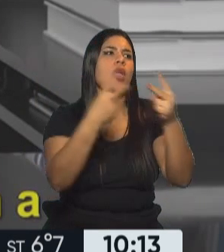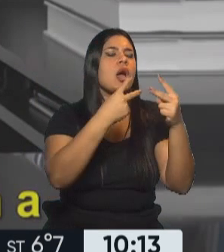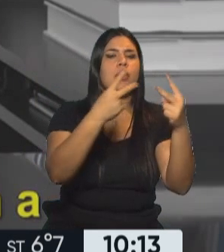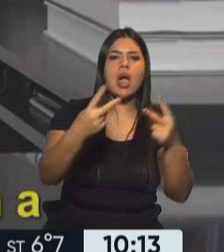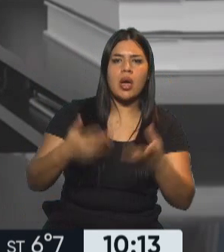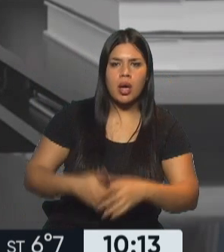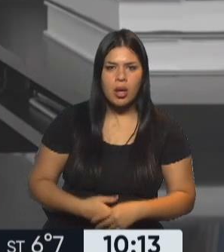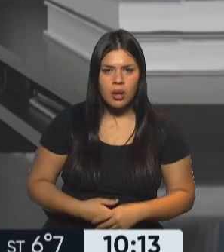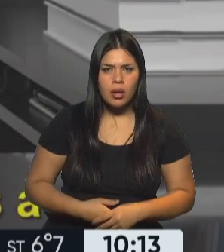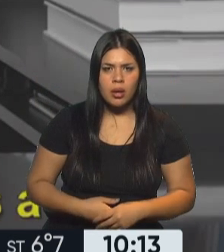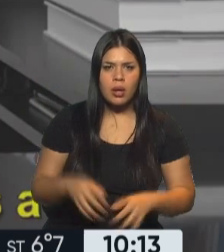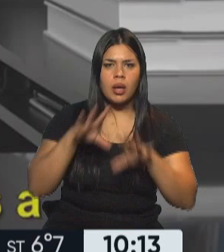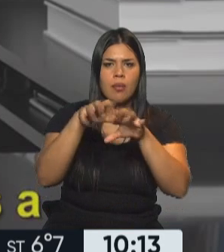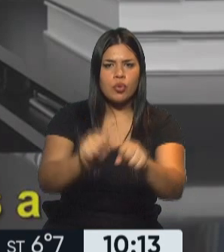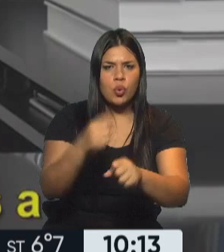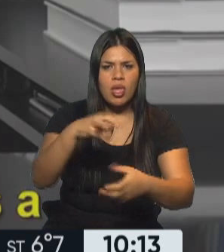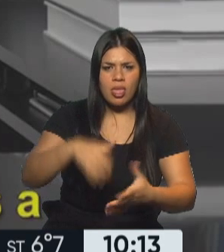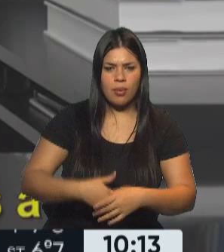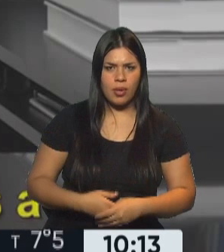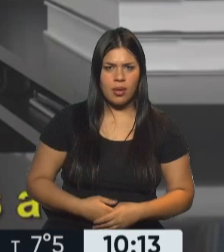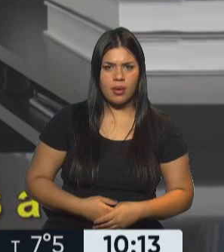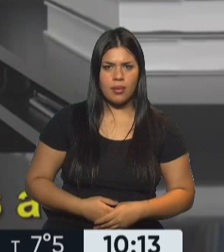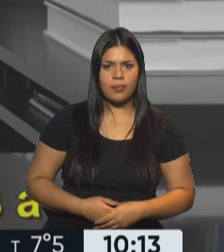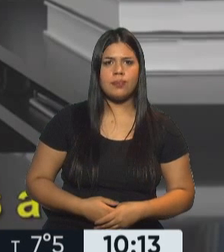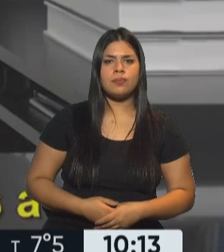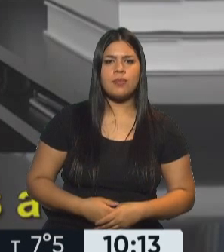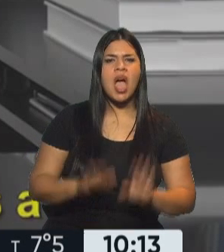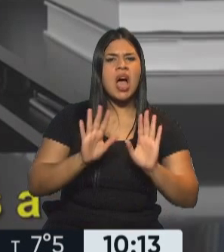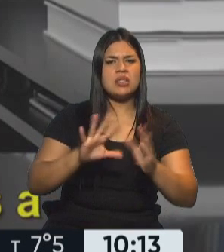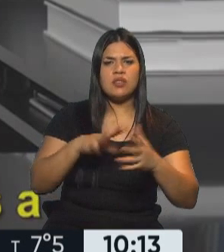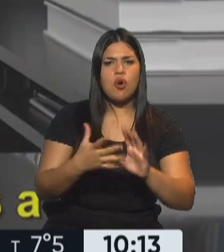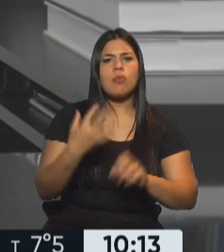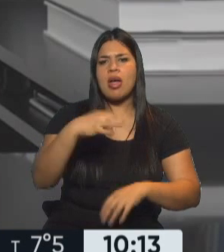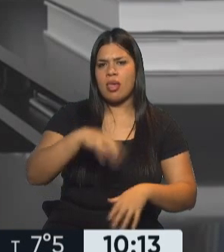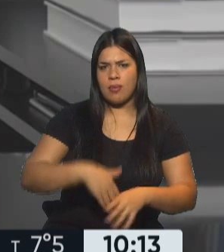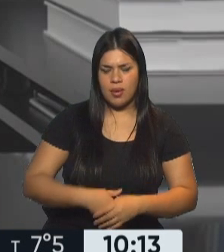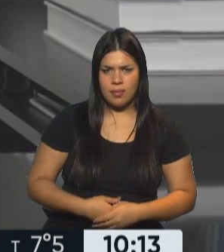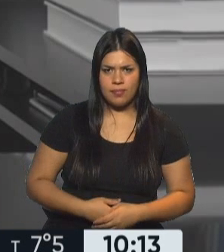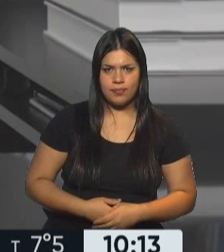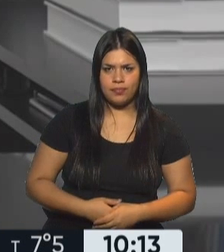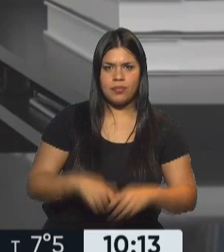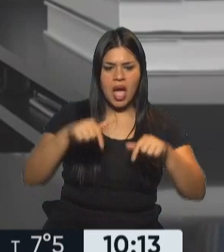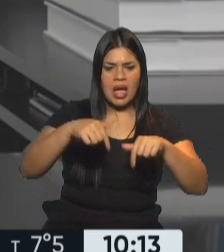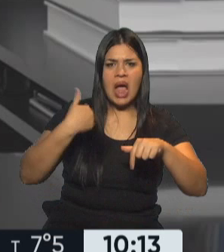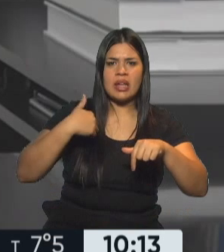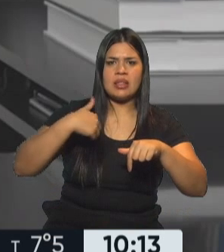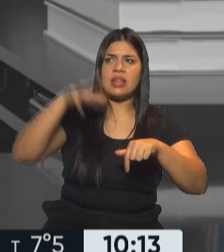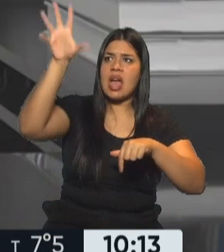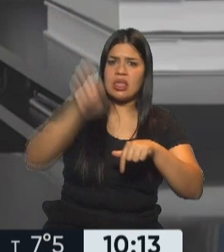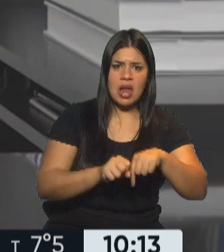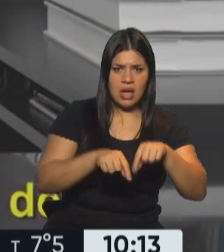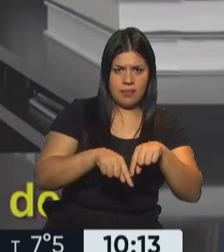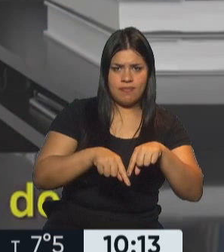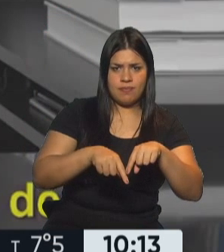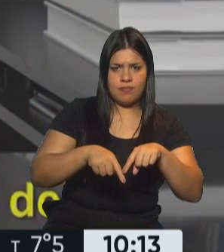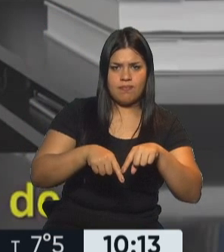su detención. Ese es el camino para que sean extraditados a nuestro país, donde serán sometidos al proceso